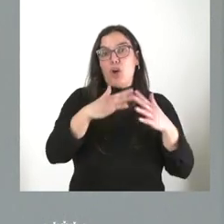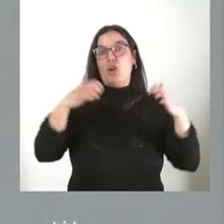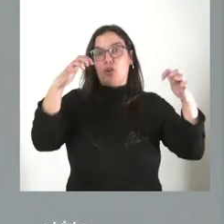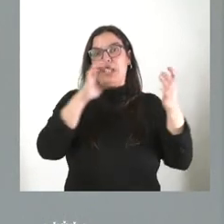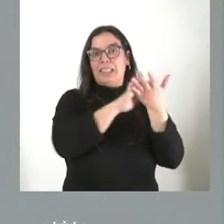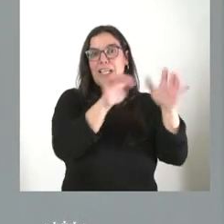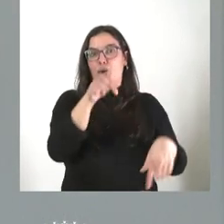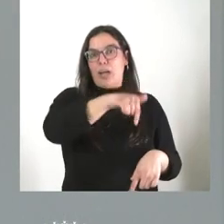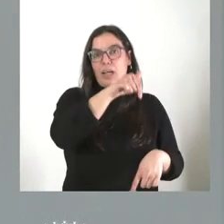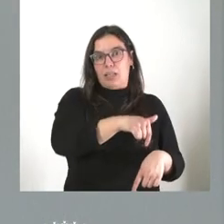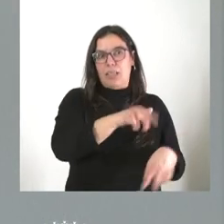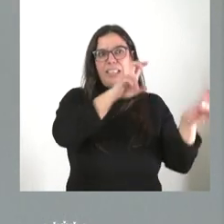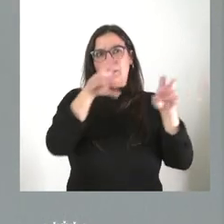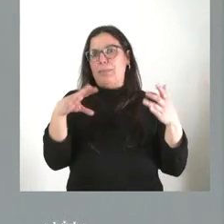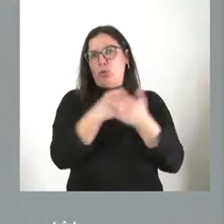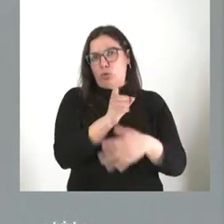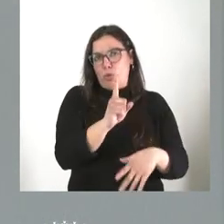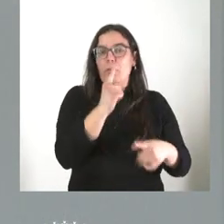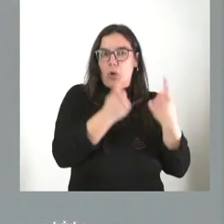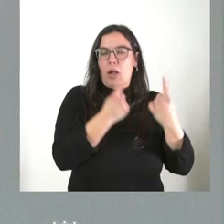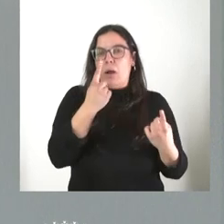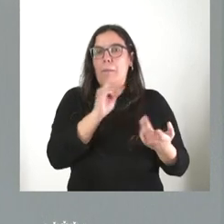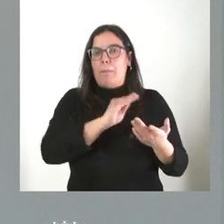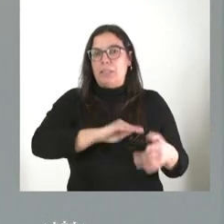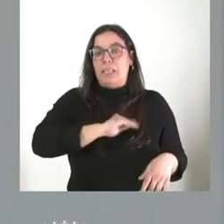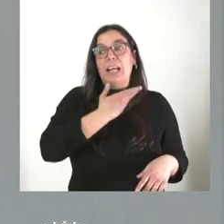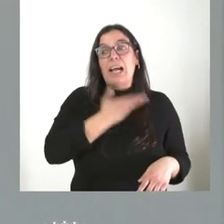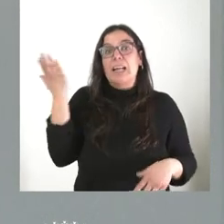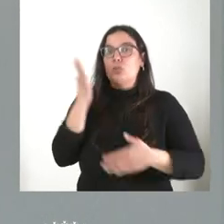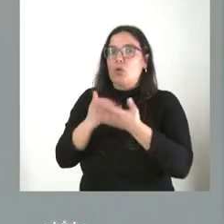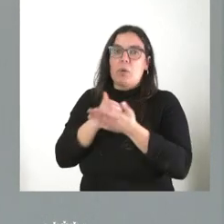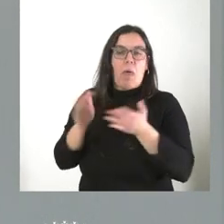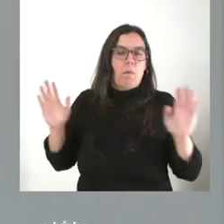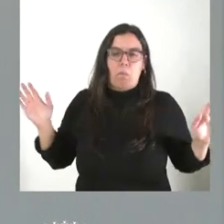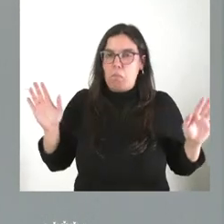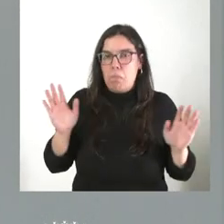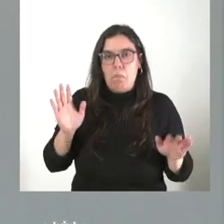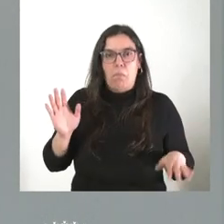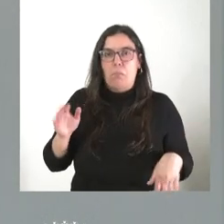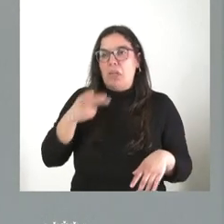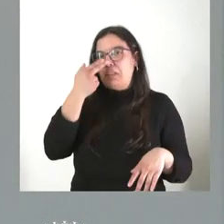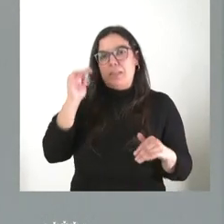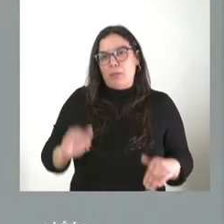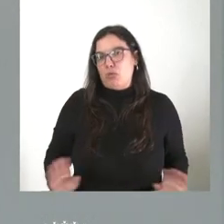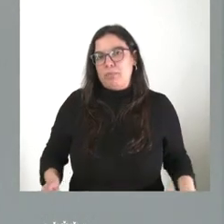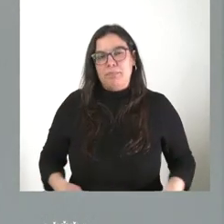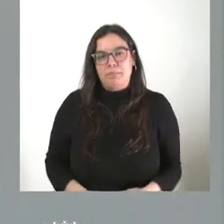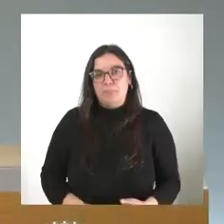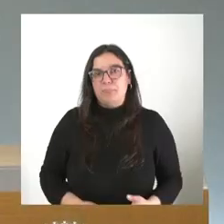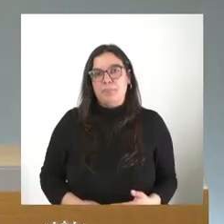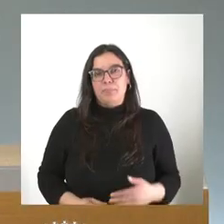Castilla y león no en todos los asuntos pero muchos de ellos El del resto de comunidades autónomas no lo sigo con el mismo interés